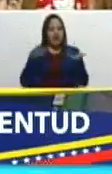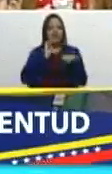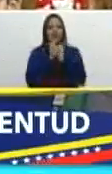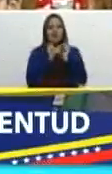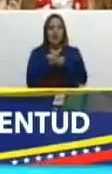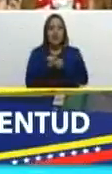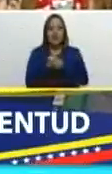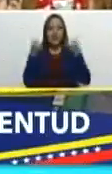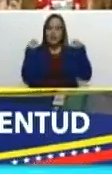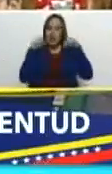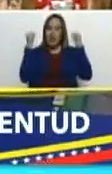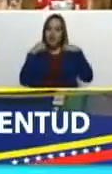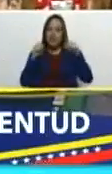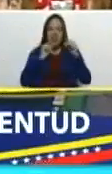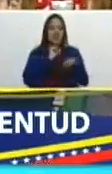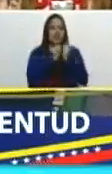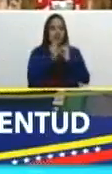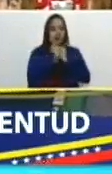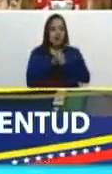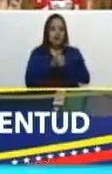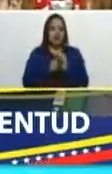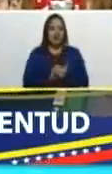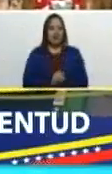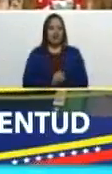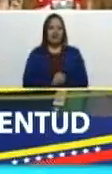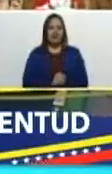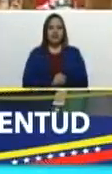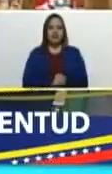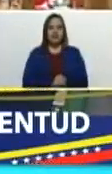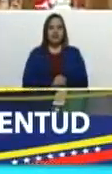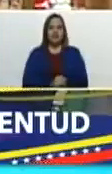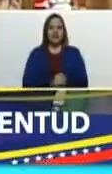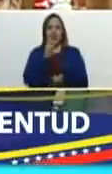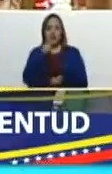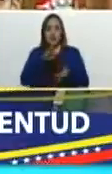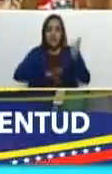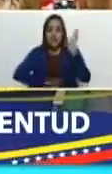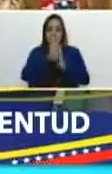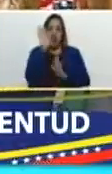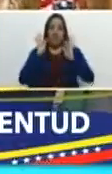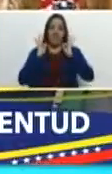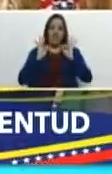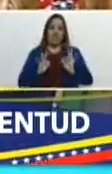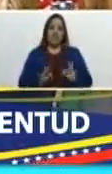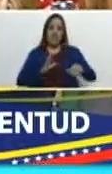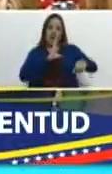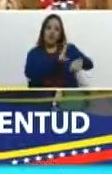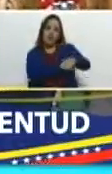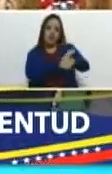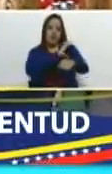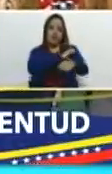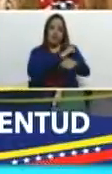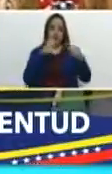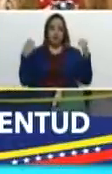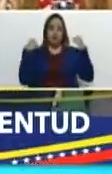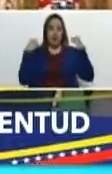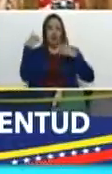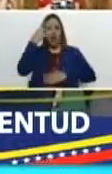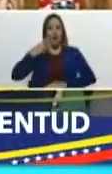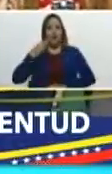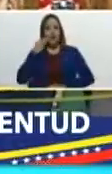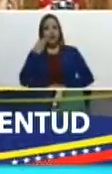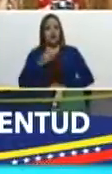la práctica deportiva y el desarrollo físico muscular de la juventud